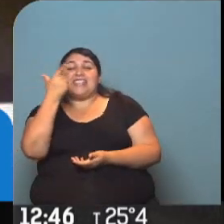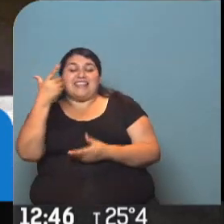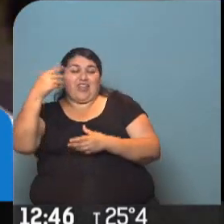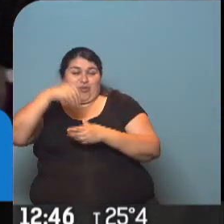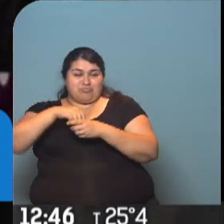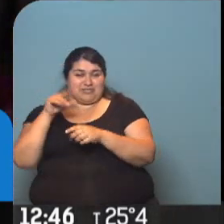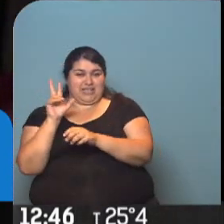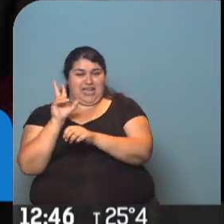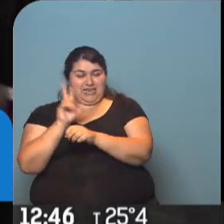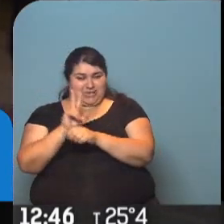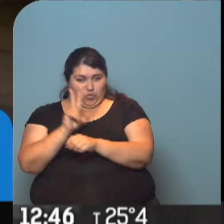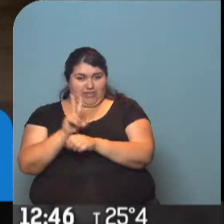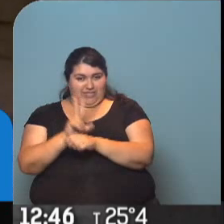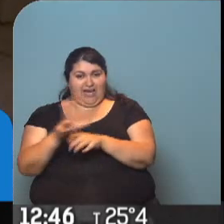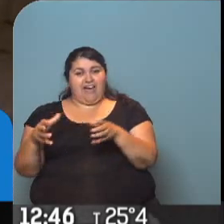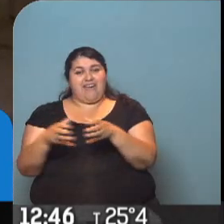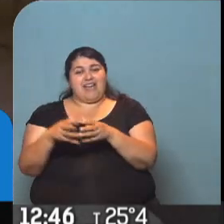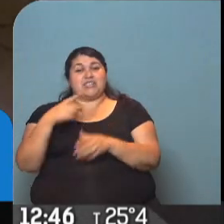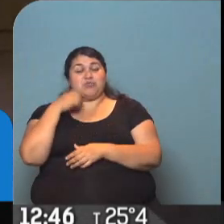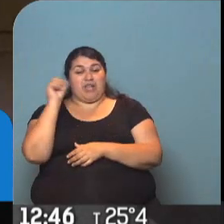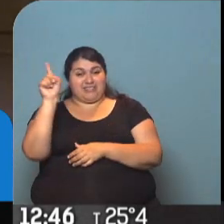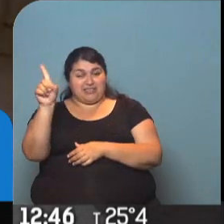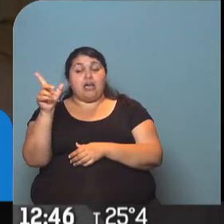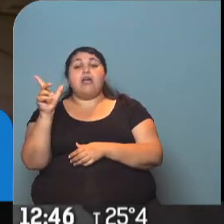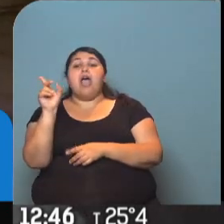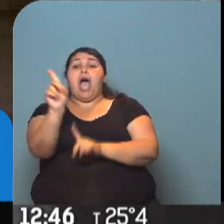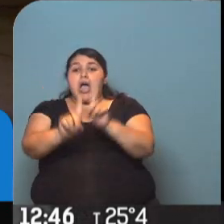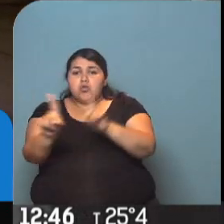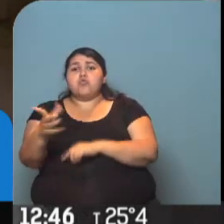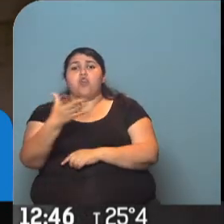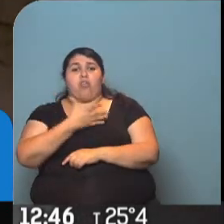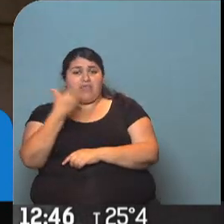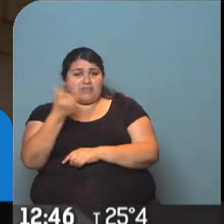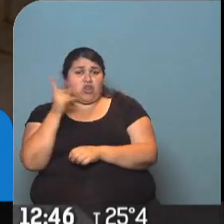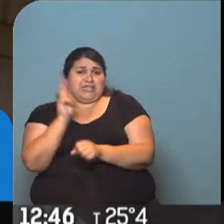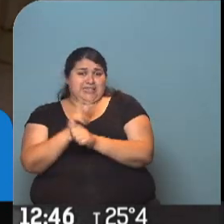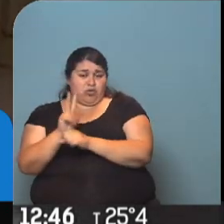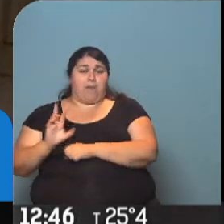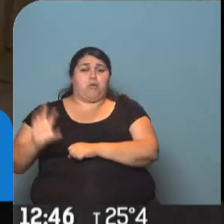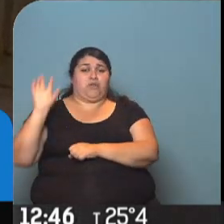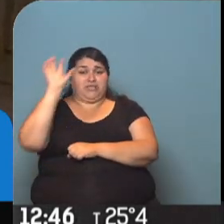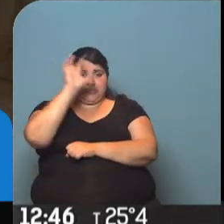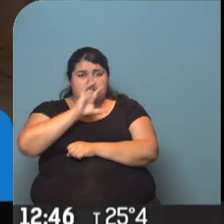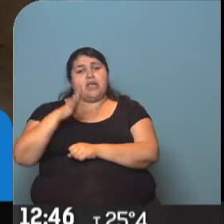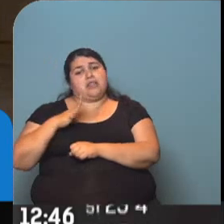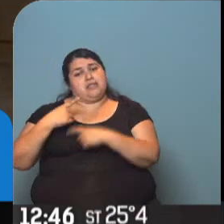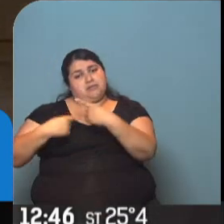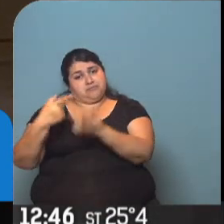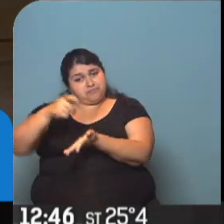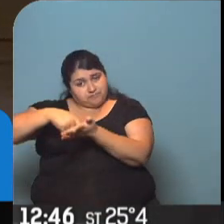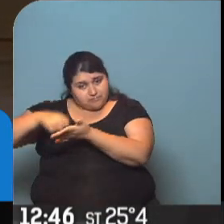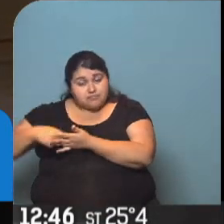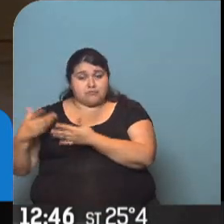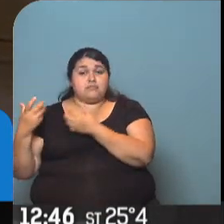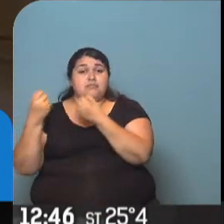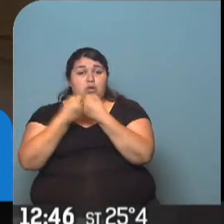seguridad deportiva de la vida española habida cuenta de que bueno aquí todavía algunos directores de seguridad de las provincias argentinas continúan firmando este acuerdo